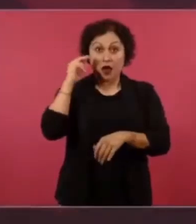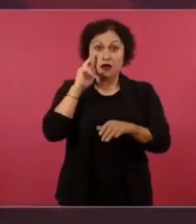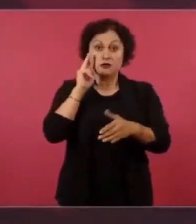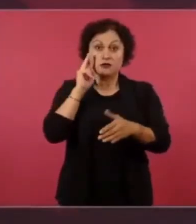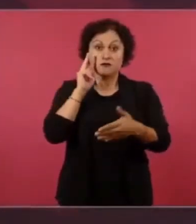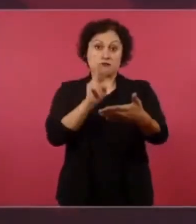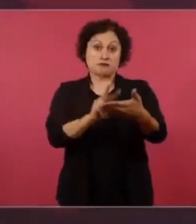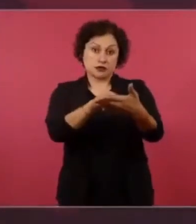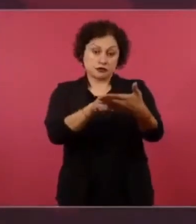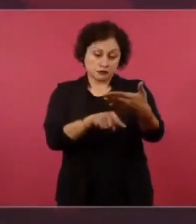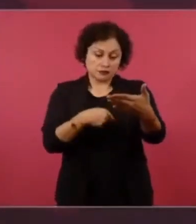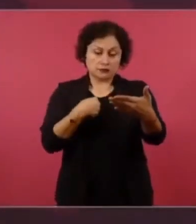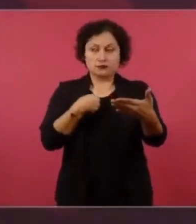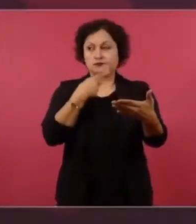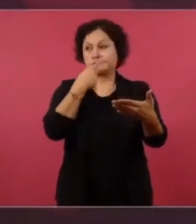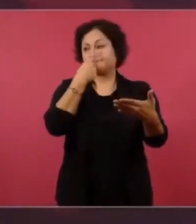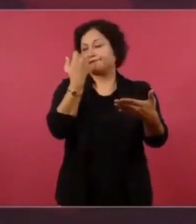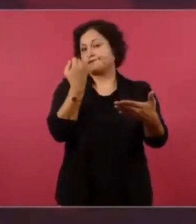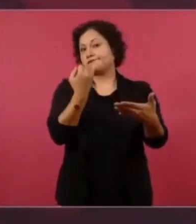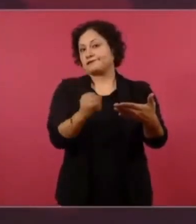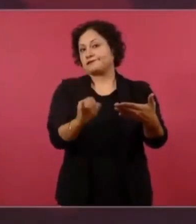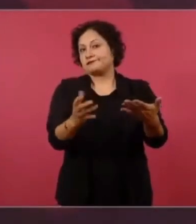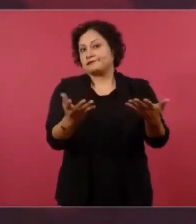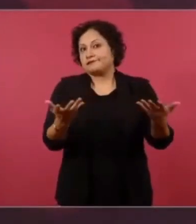dije, pues no.